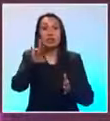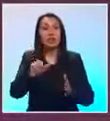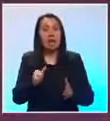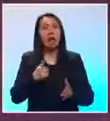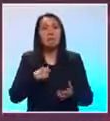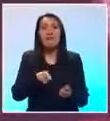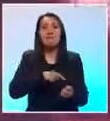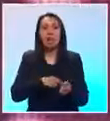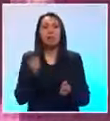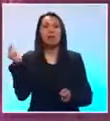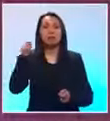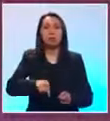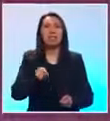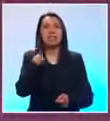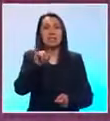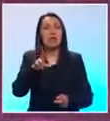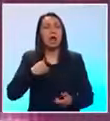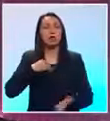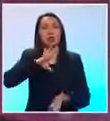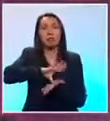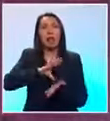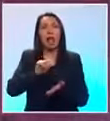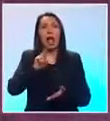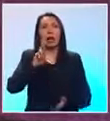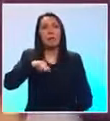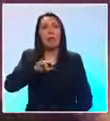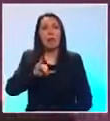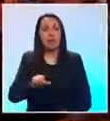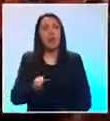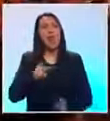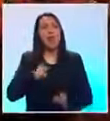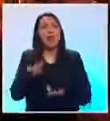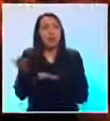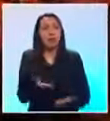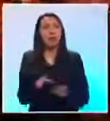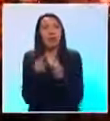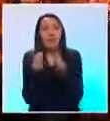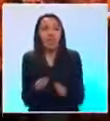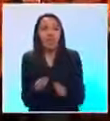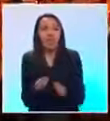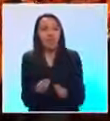llegó de Siria, aunque soy armenio. Quiero que los reciban bien, carajo.